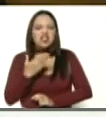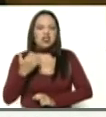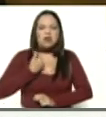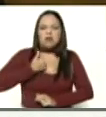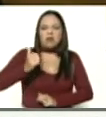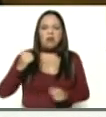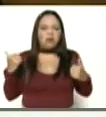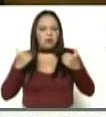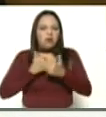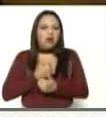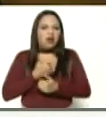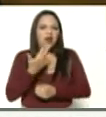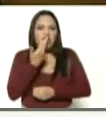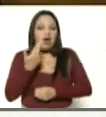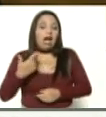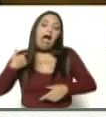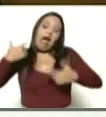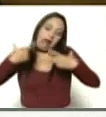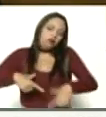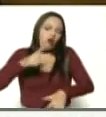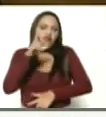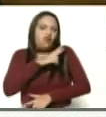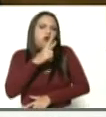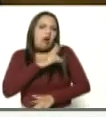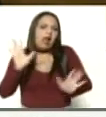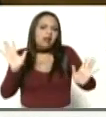esta camisa roja es formal, me dijo.